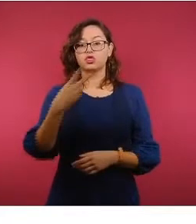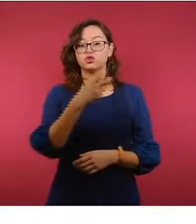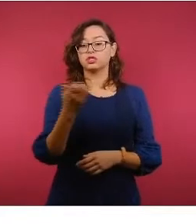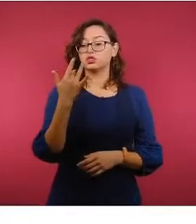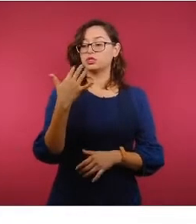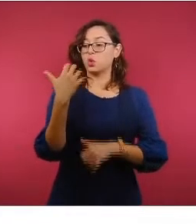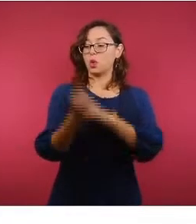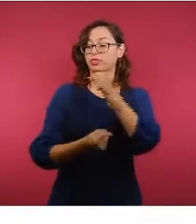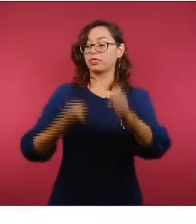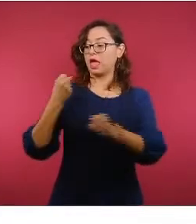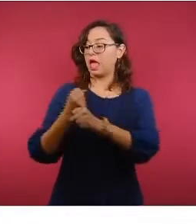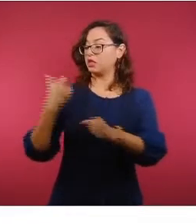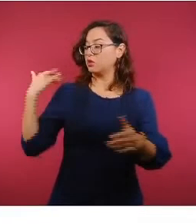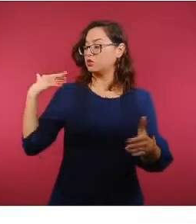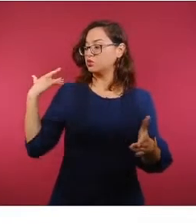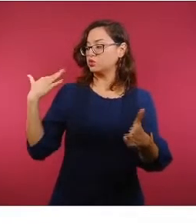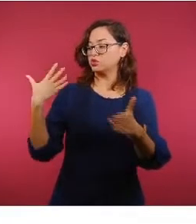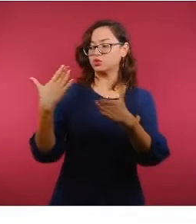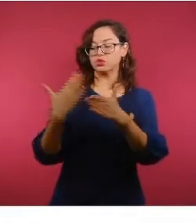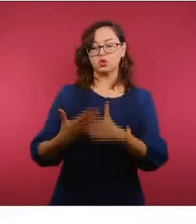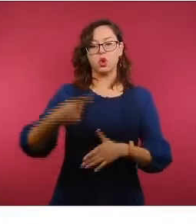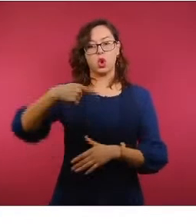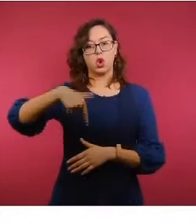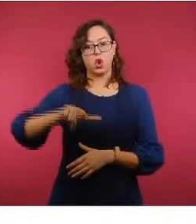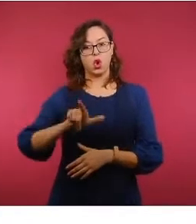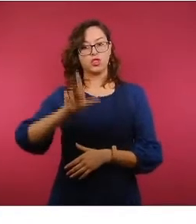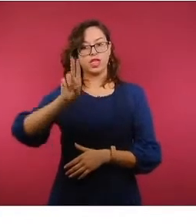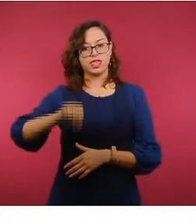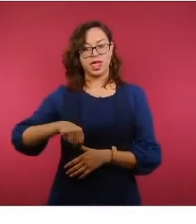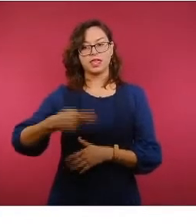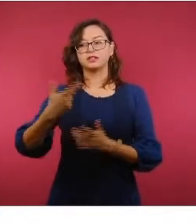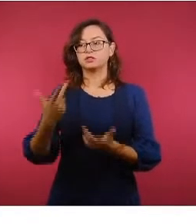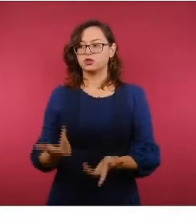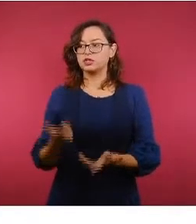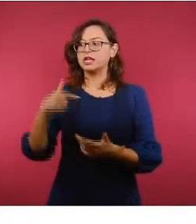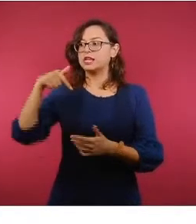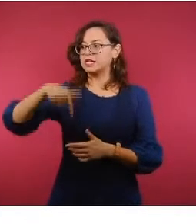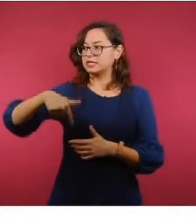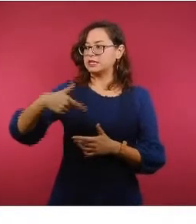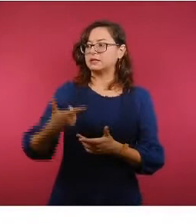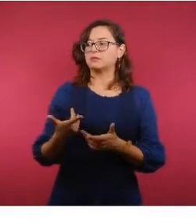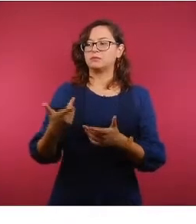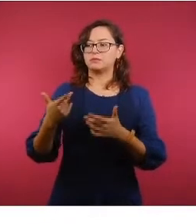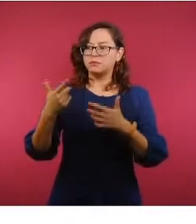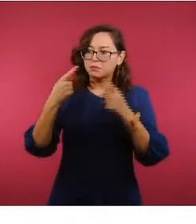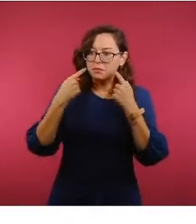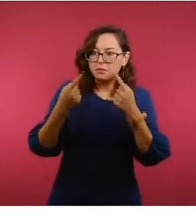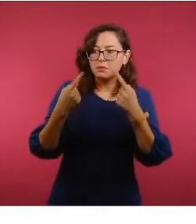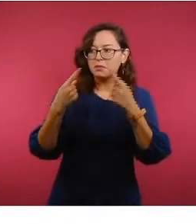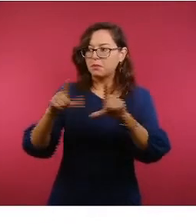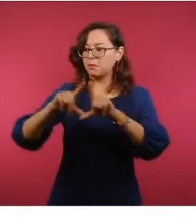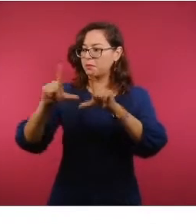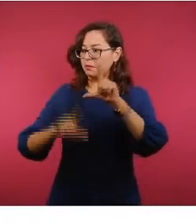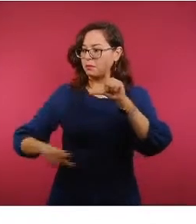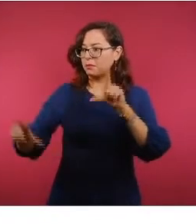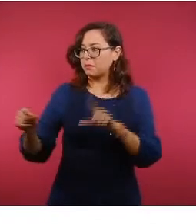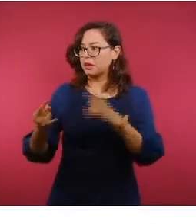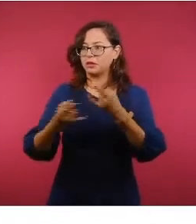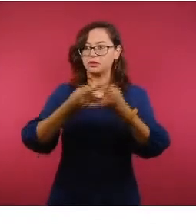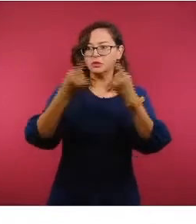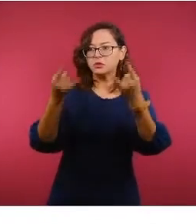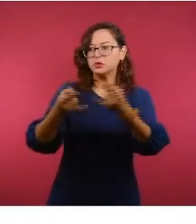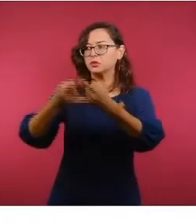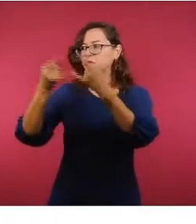250 años la Lotería Nacional ha acompañado a México y ha sido testigo de innumerables hechos